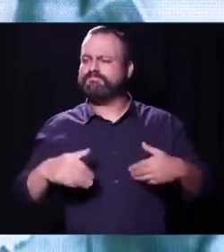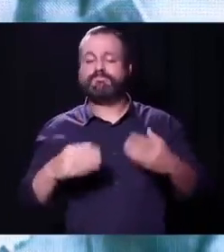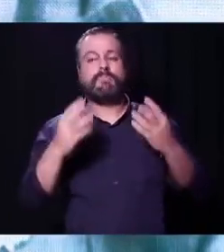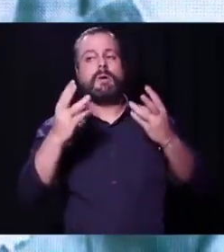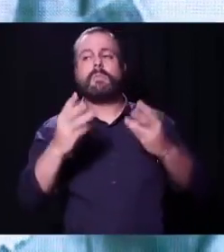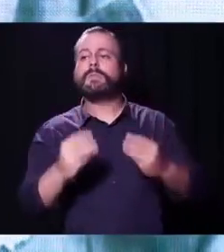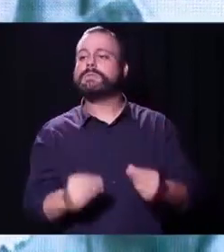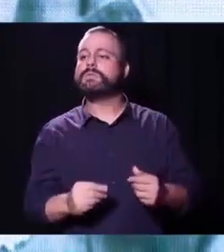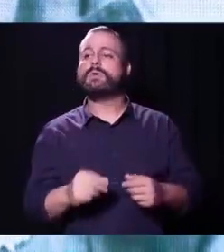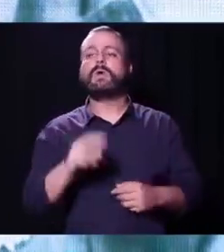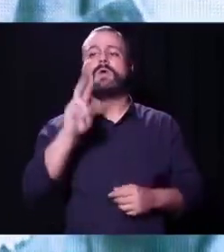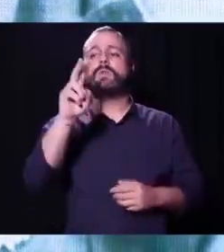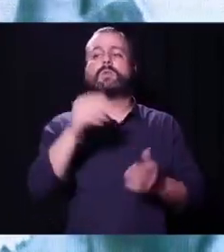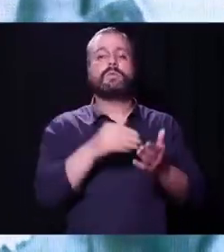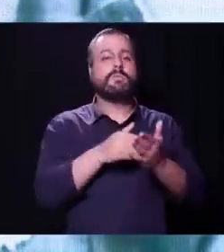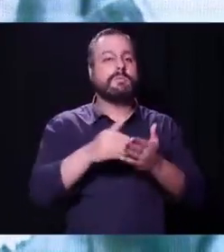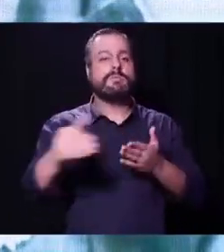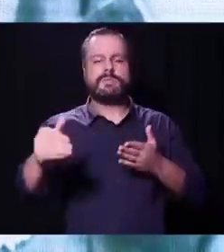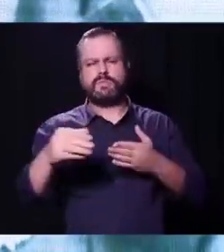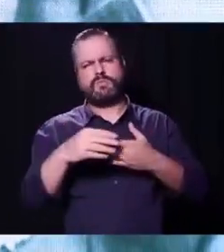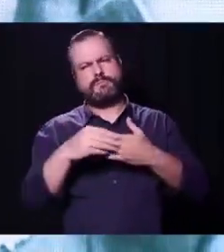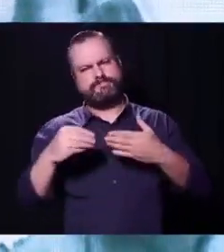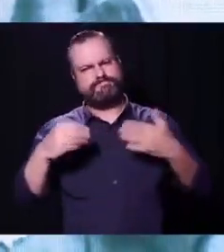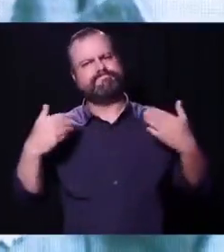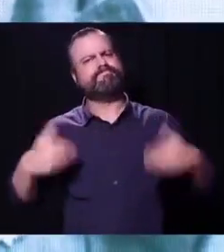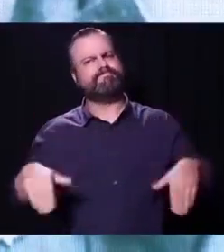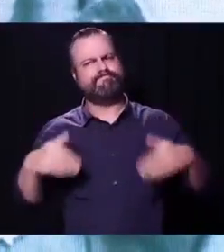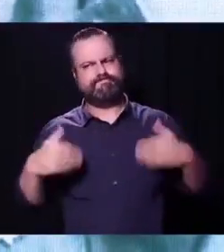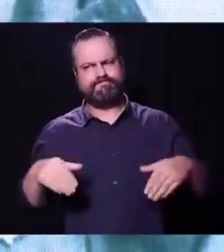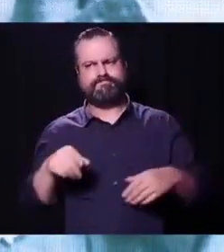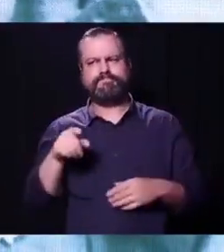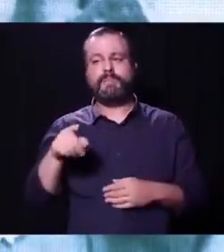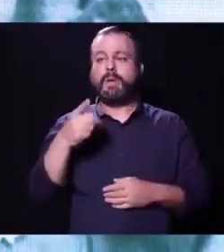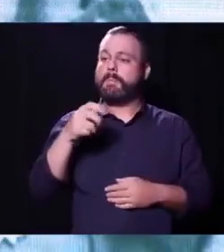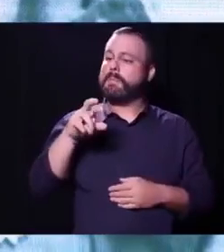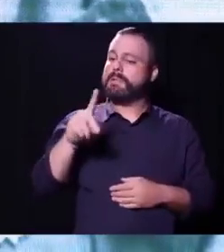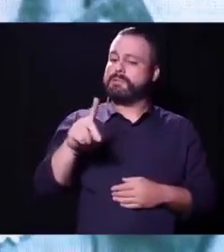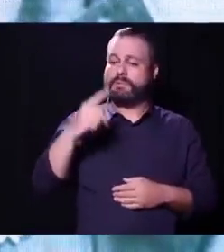dólares. Un aporte producto del canal